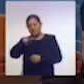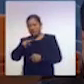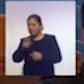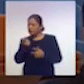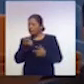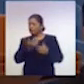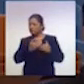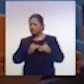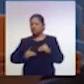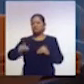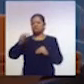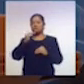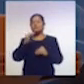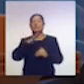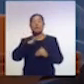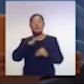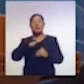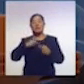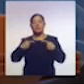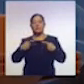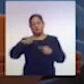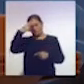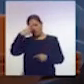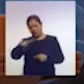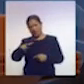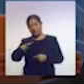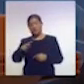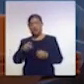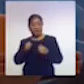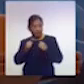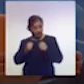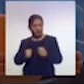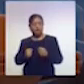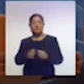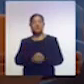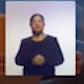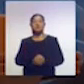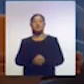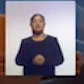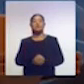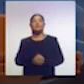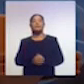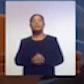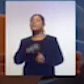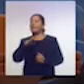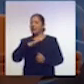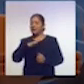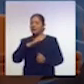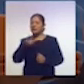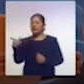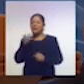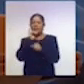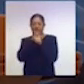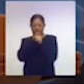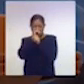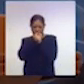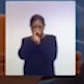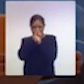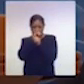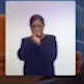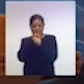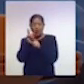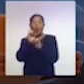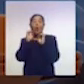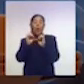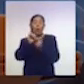tengamos mexicanos más capaces, a que podamos contar con investigadores, con